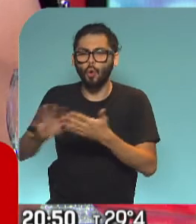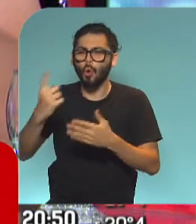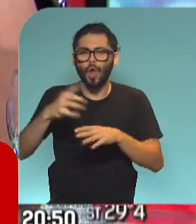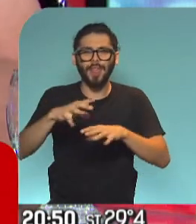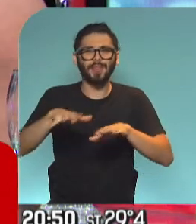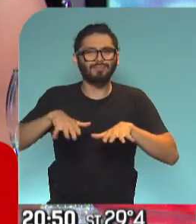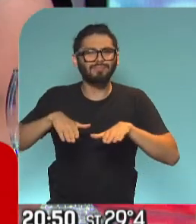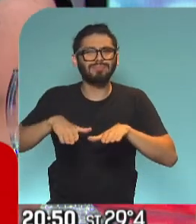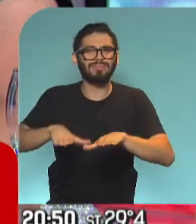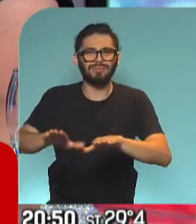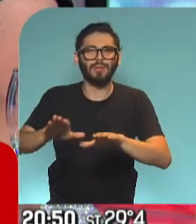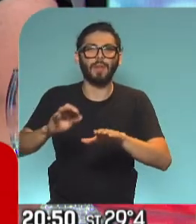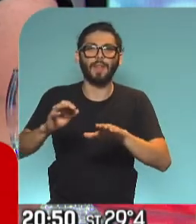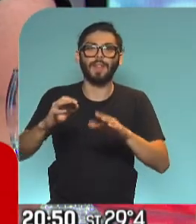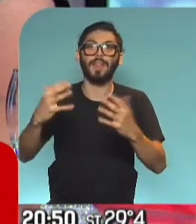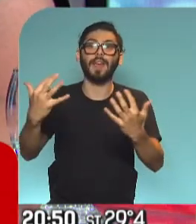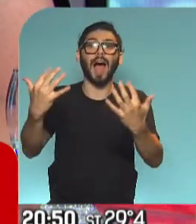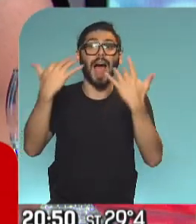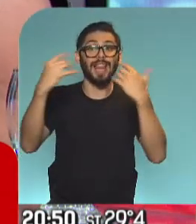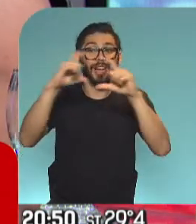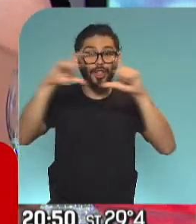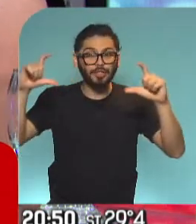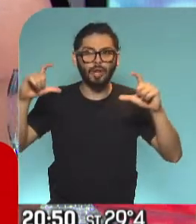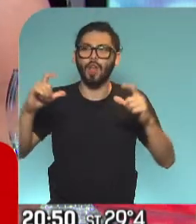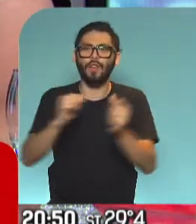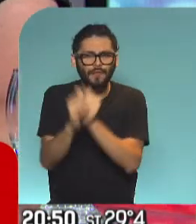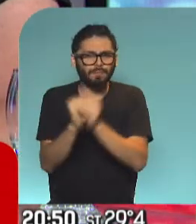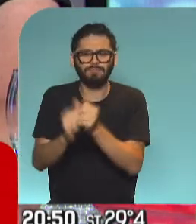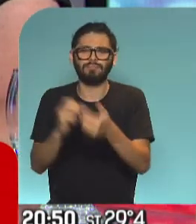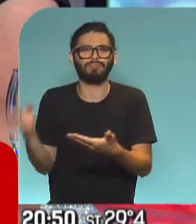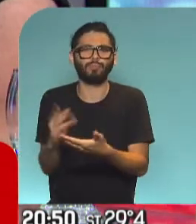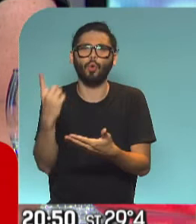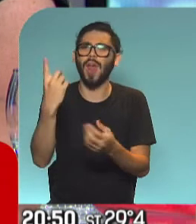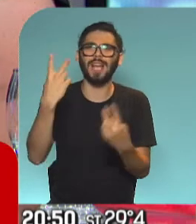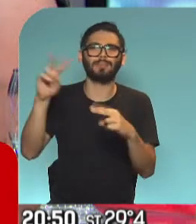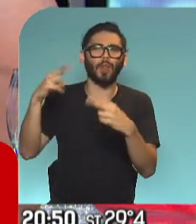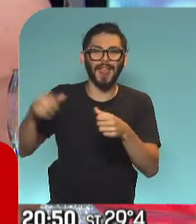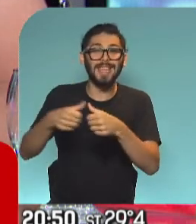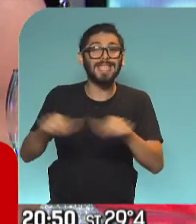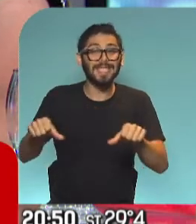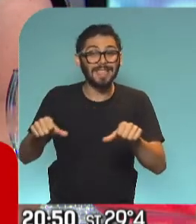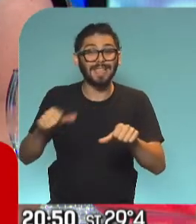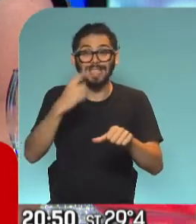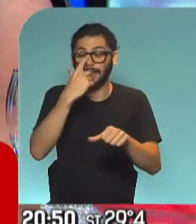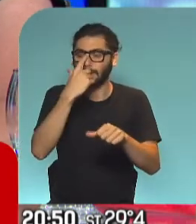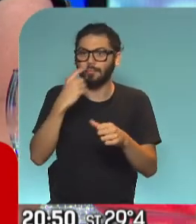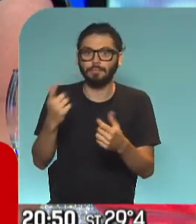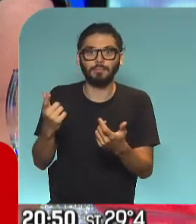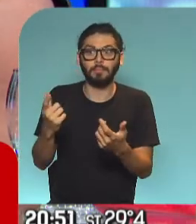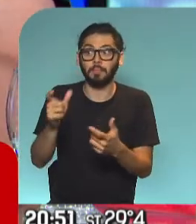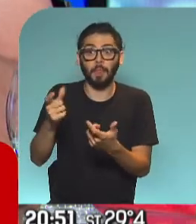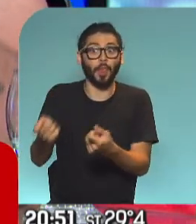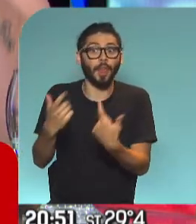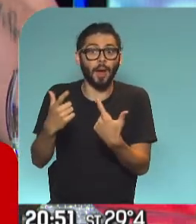la línea blanca de producción de leds acondicionados una exportadora de cinta adhesiva que nos posibilita que vecinas y vecinos